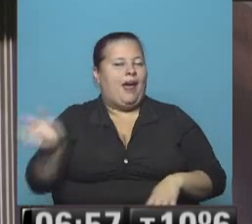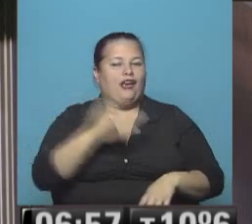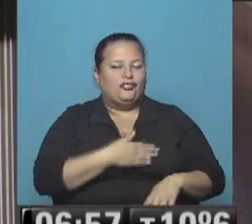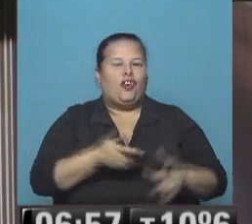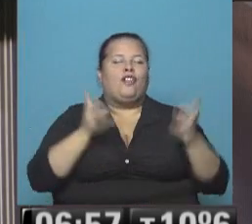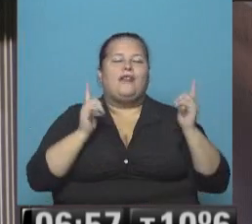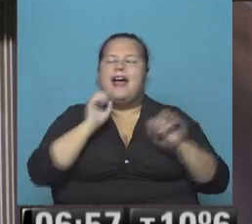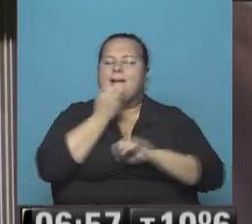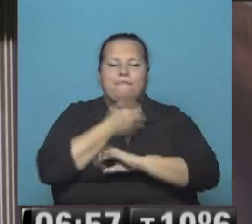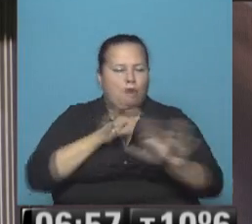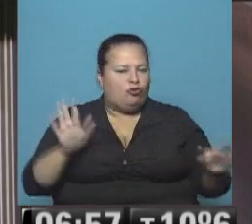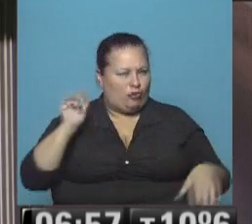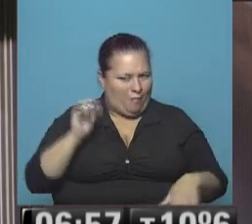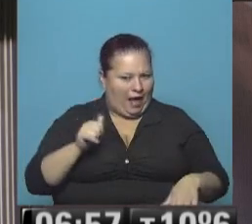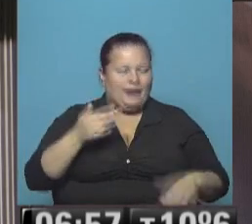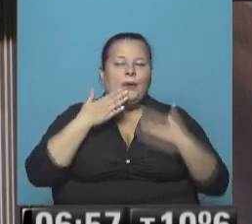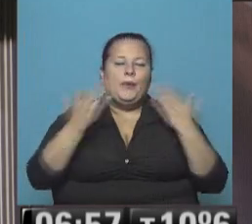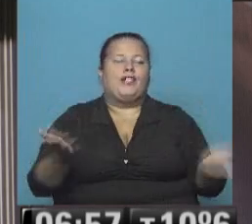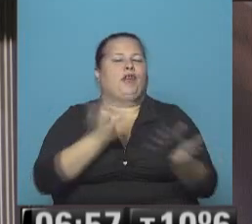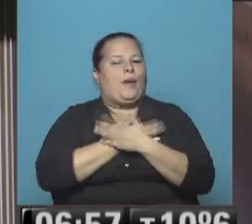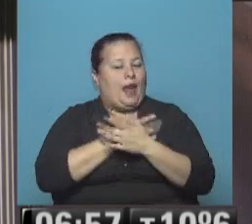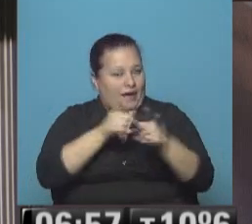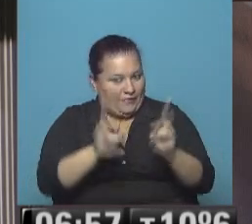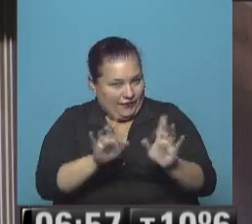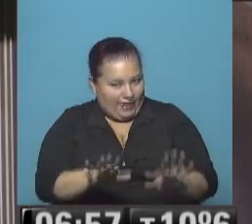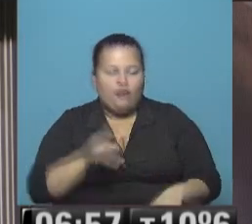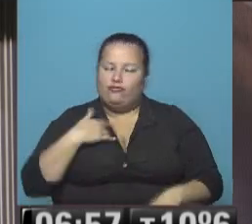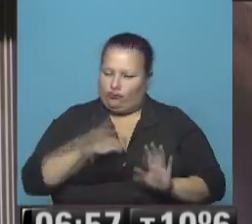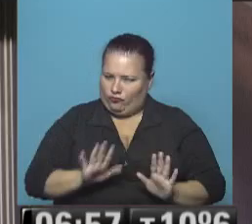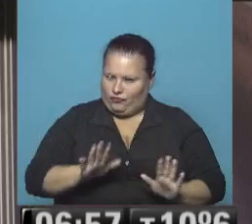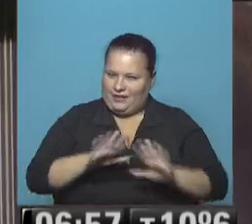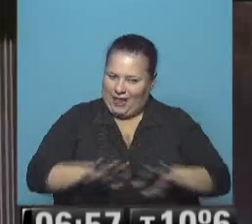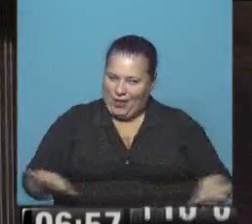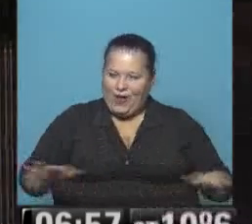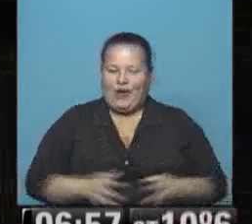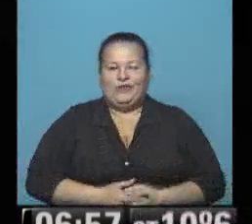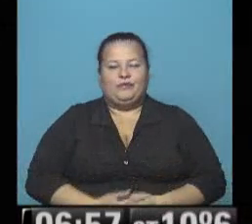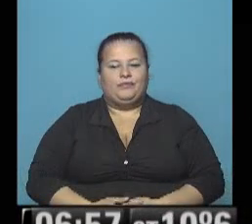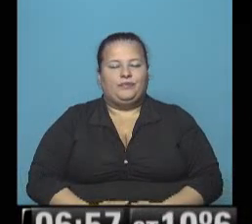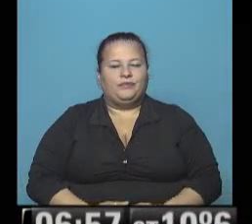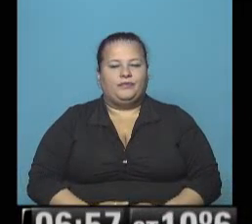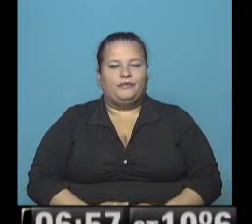que pasen un precioso martes besos y abrazos guste quedará difícil me quedo hasta luego